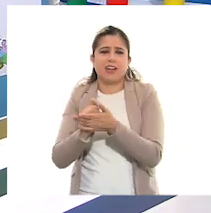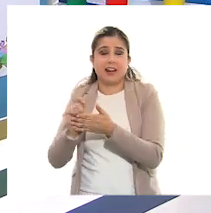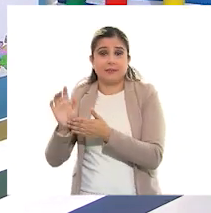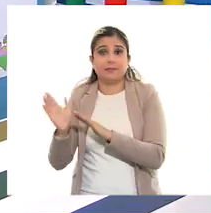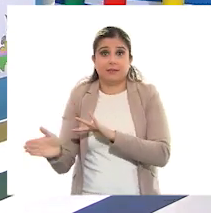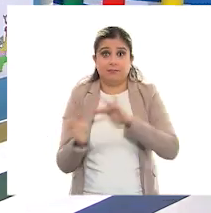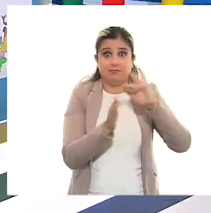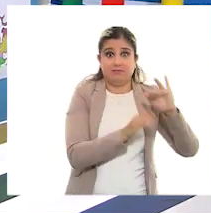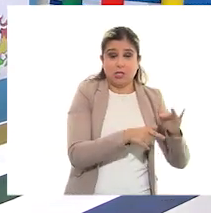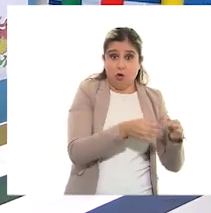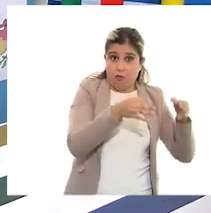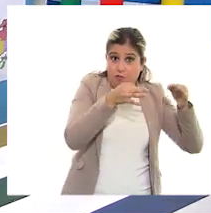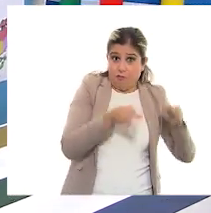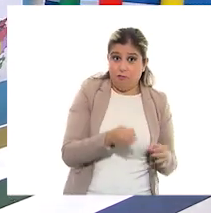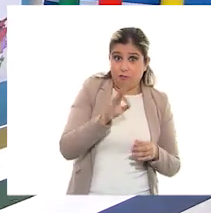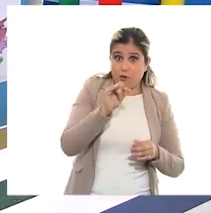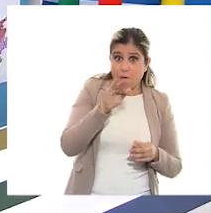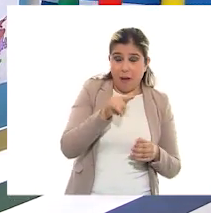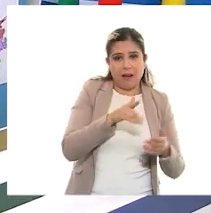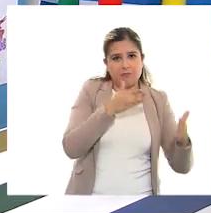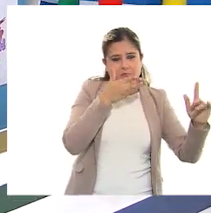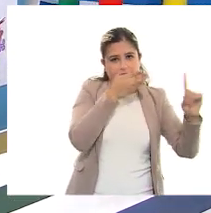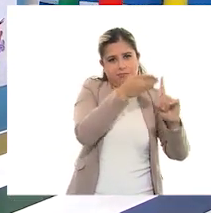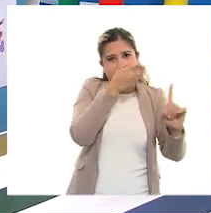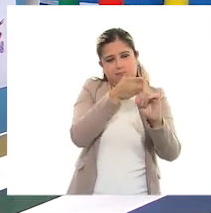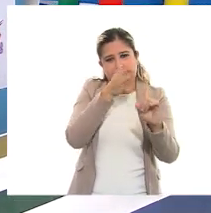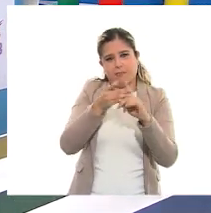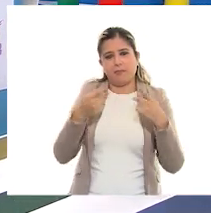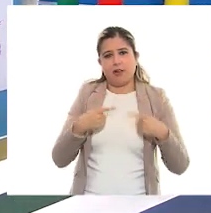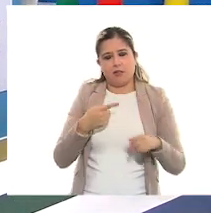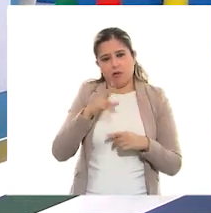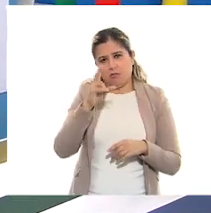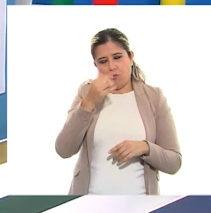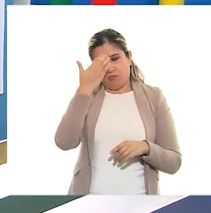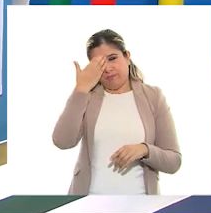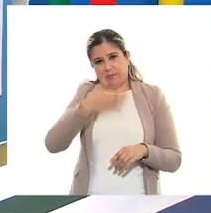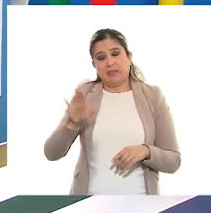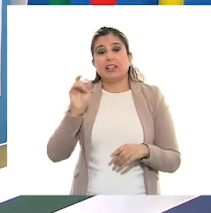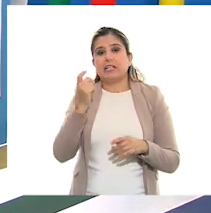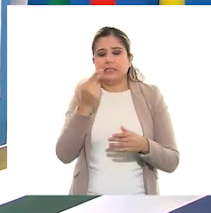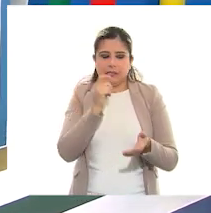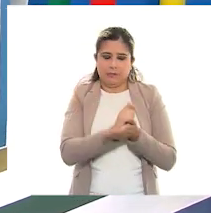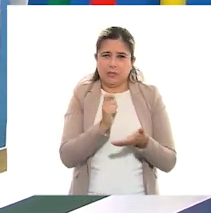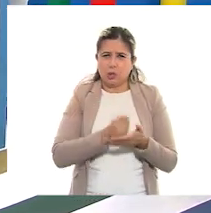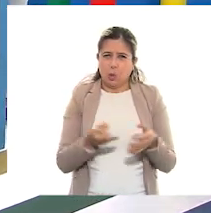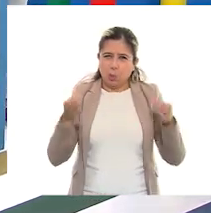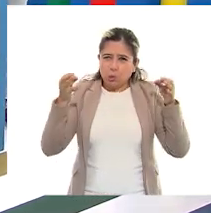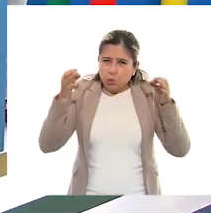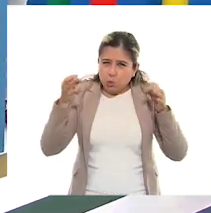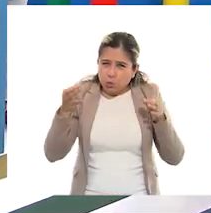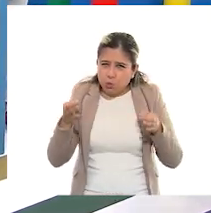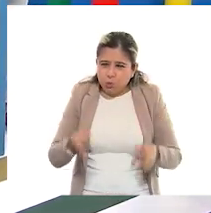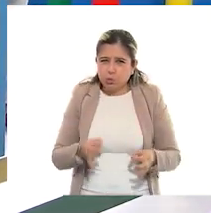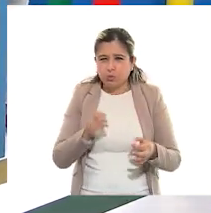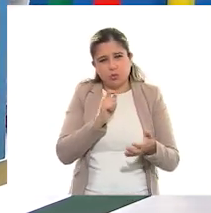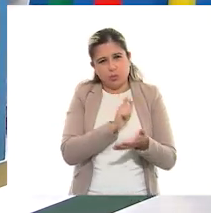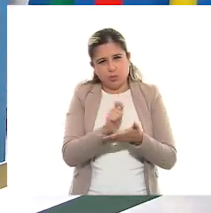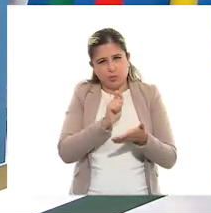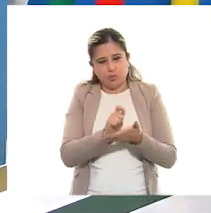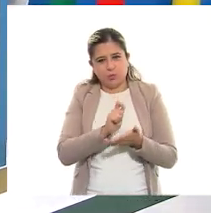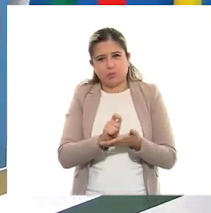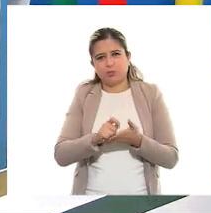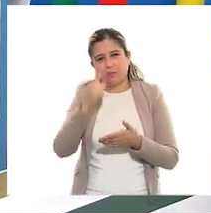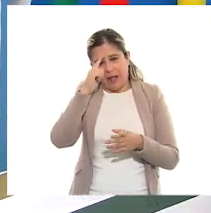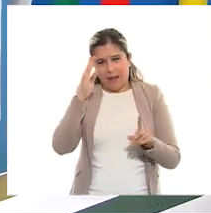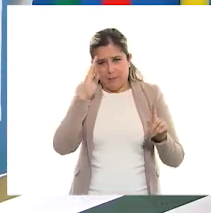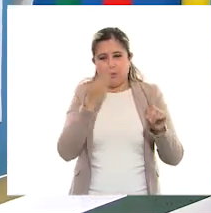las formales son las que dirigimos a personas que generalmente desconocemos y necesitan ser escritas de determinada manera y buscan